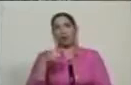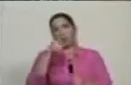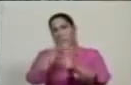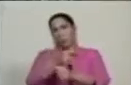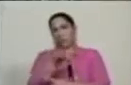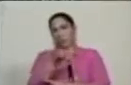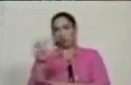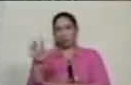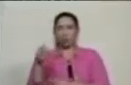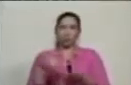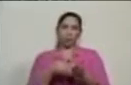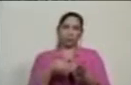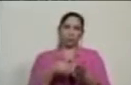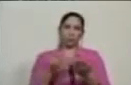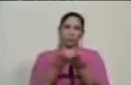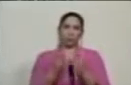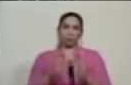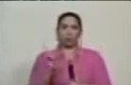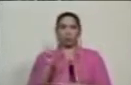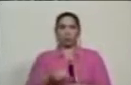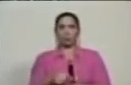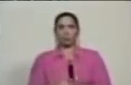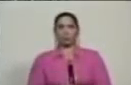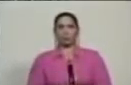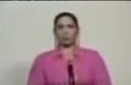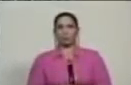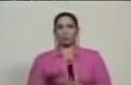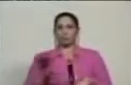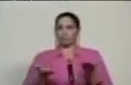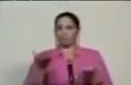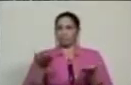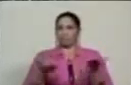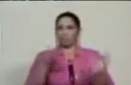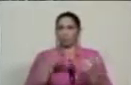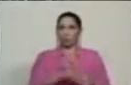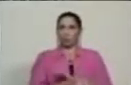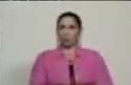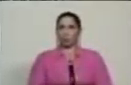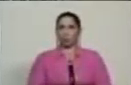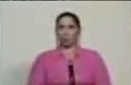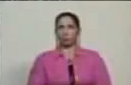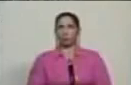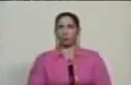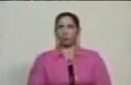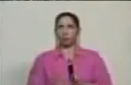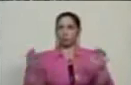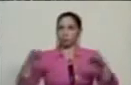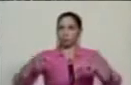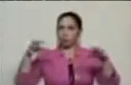25.000 estudiantes. También daba parte pues del balance acerca de las afectaciones de